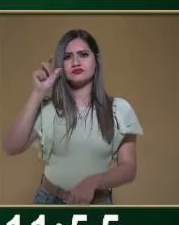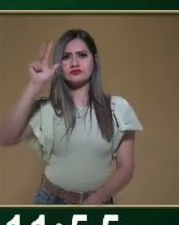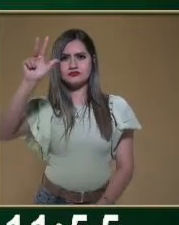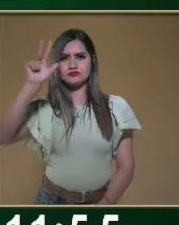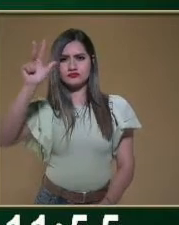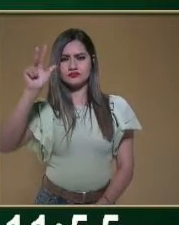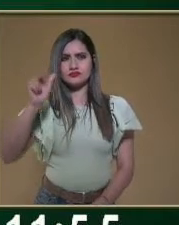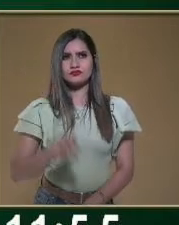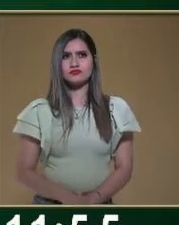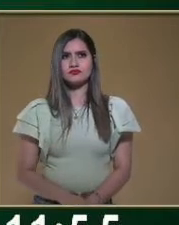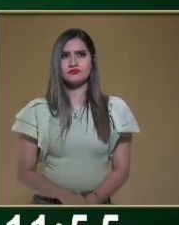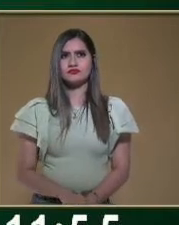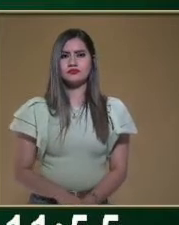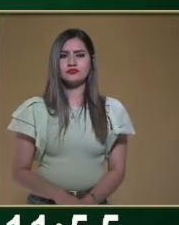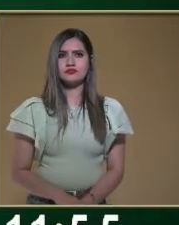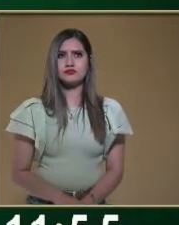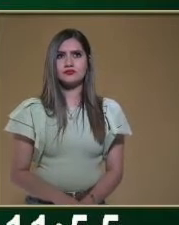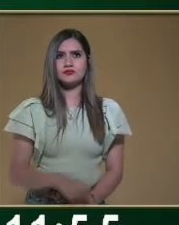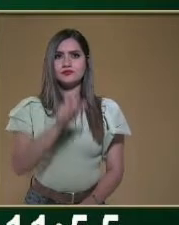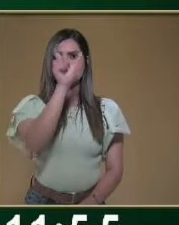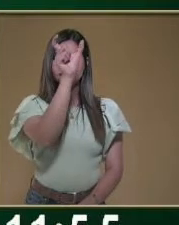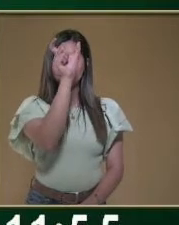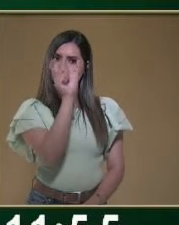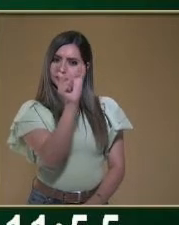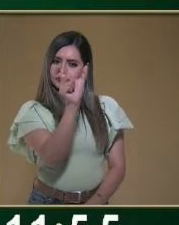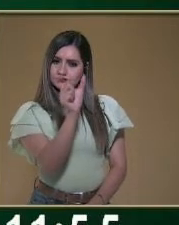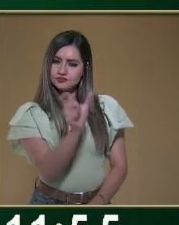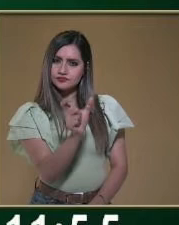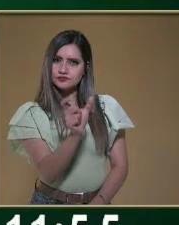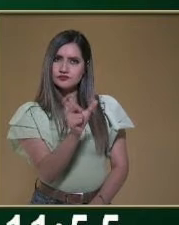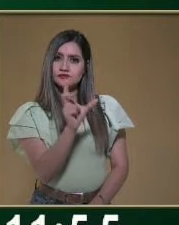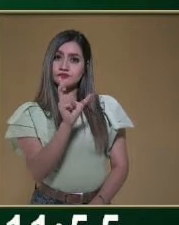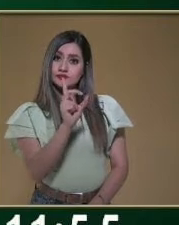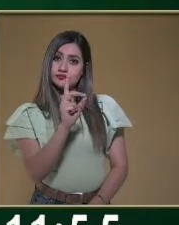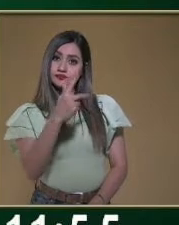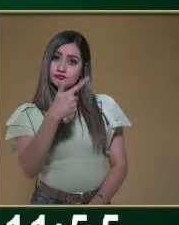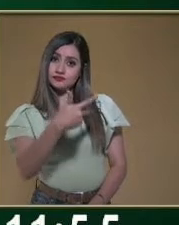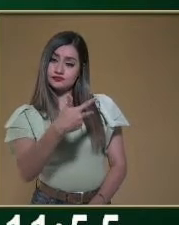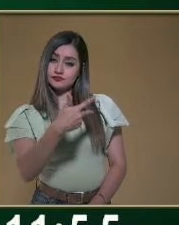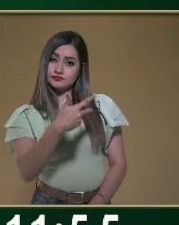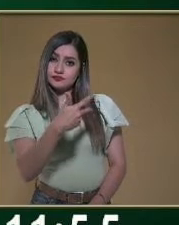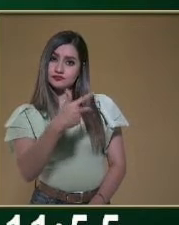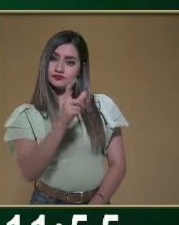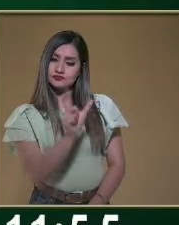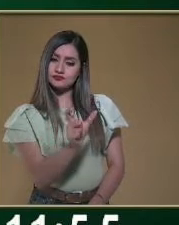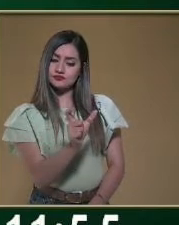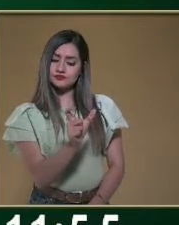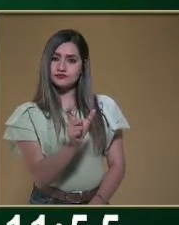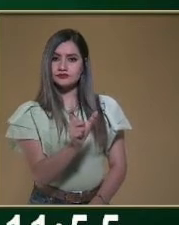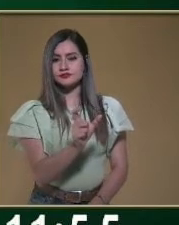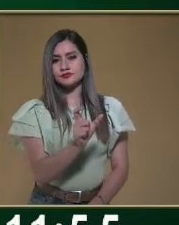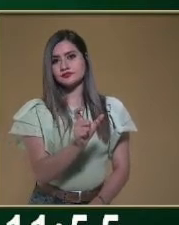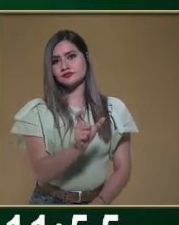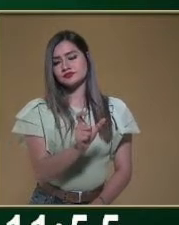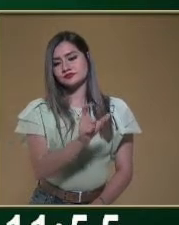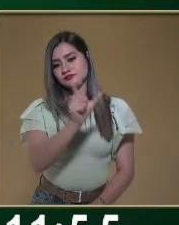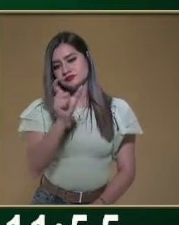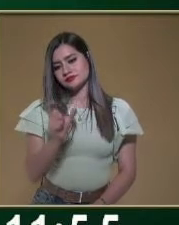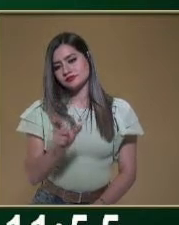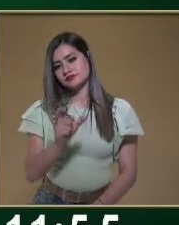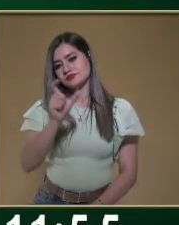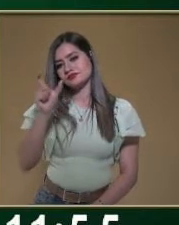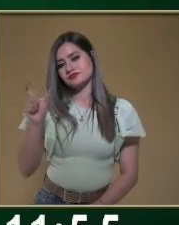Avanzamos 2 hacia abajo, 1, 2 y llegamos al 38. Ahora avanzamos 2 a la